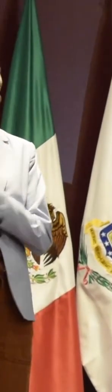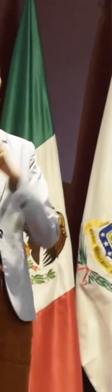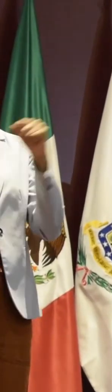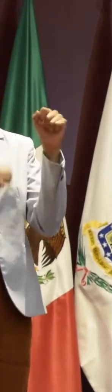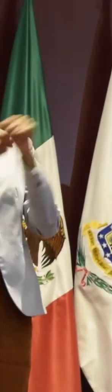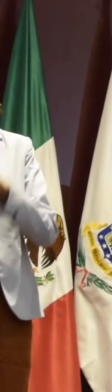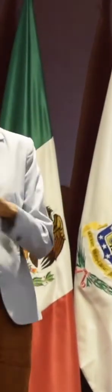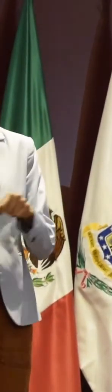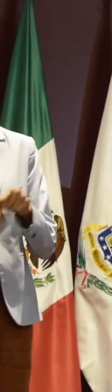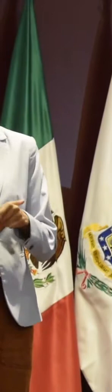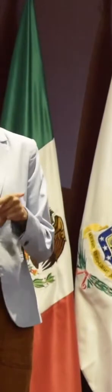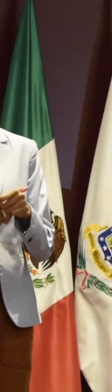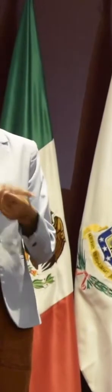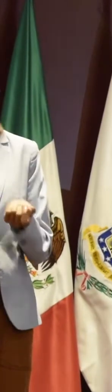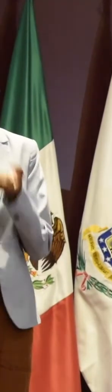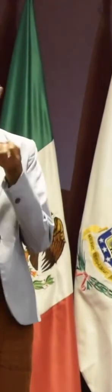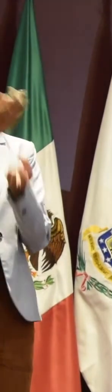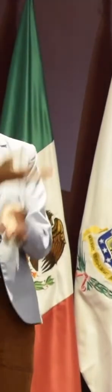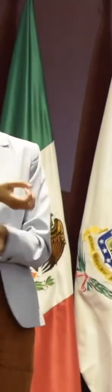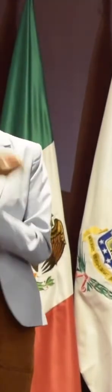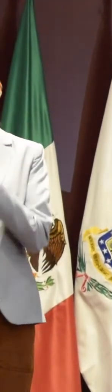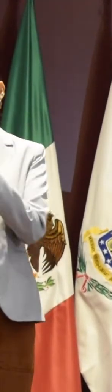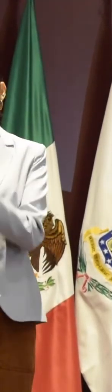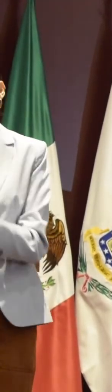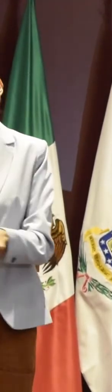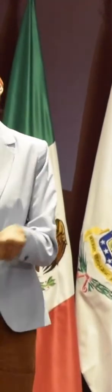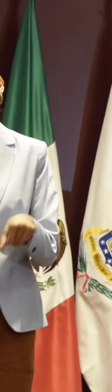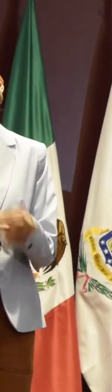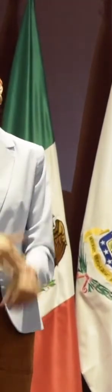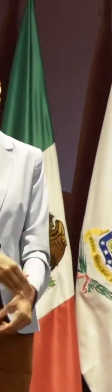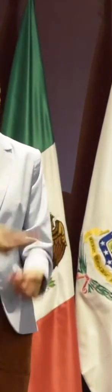estatal distribuirá mucho más